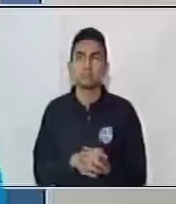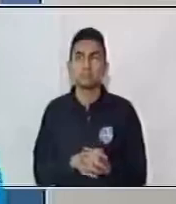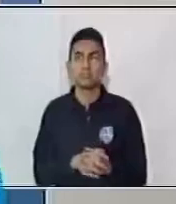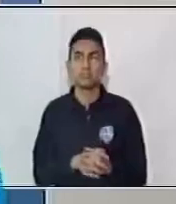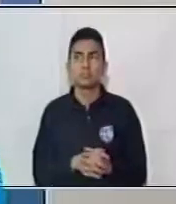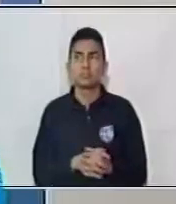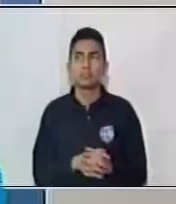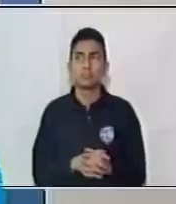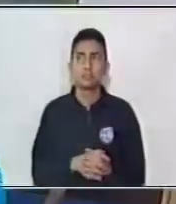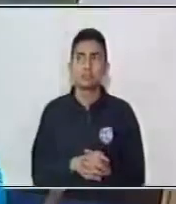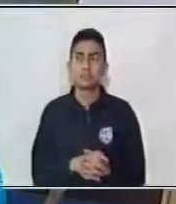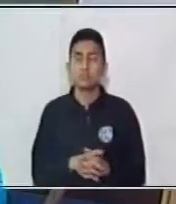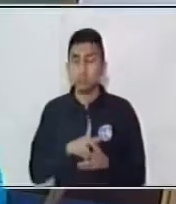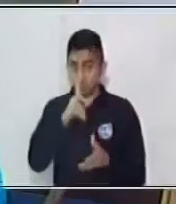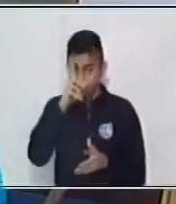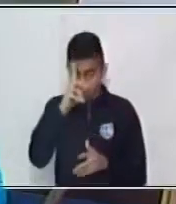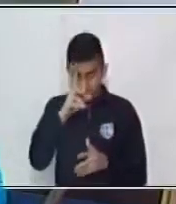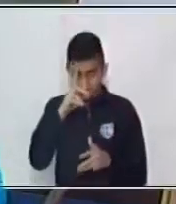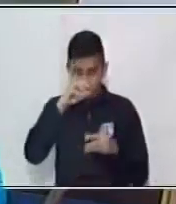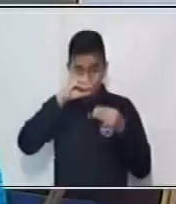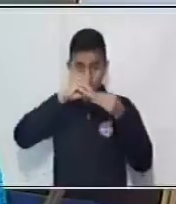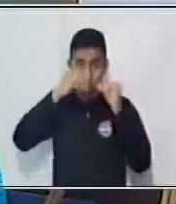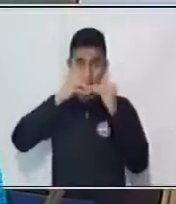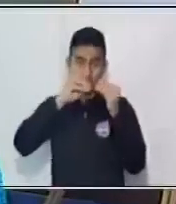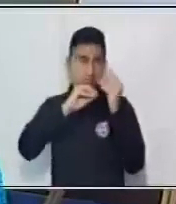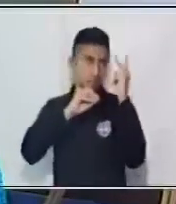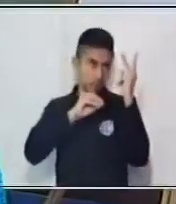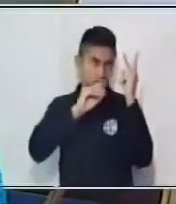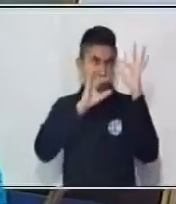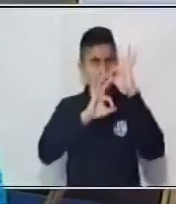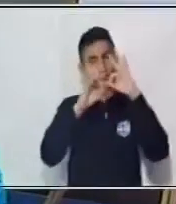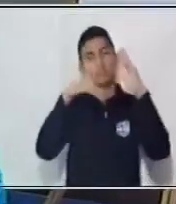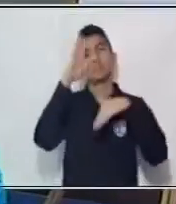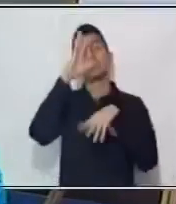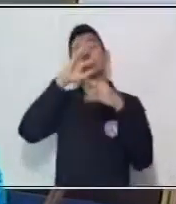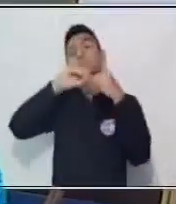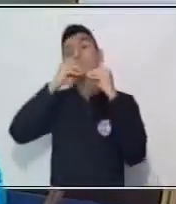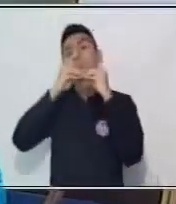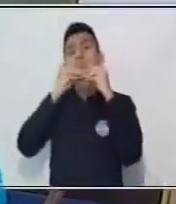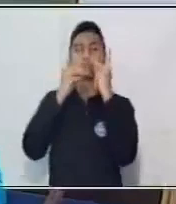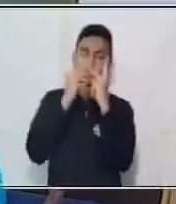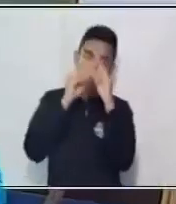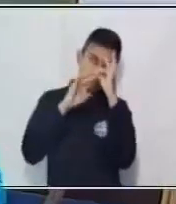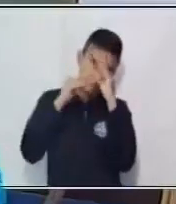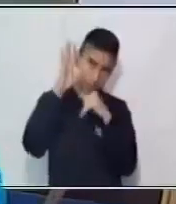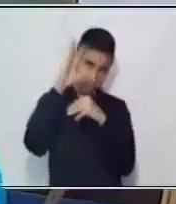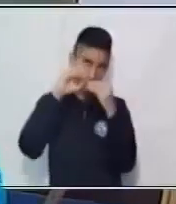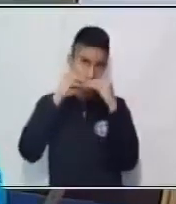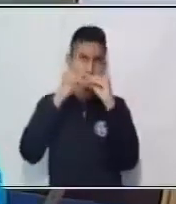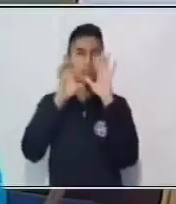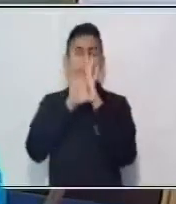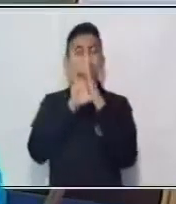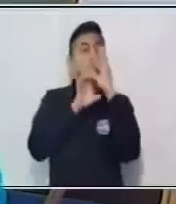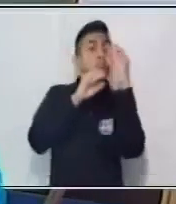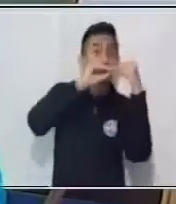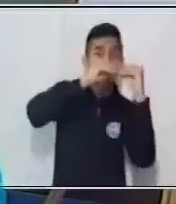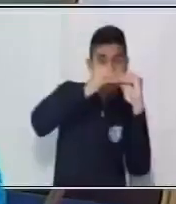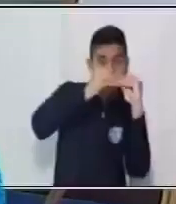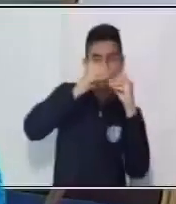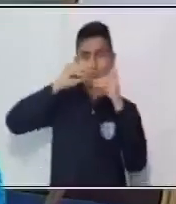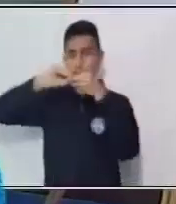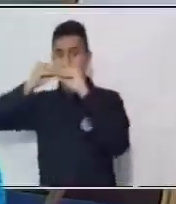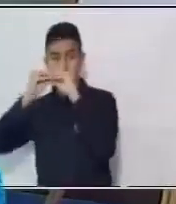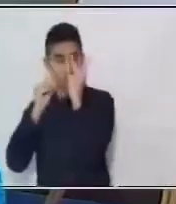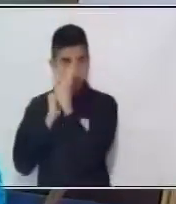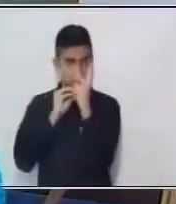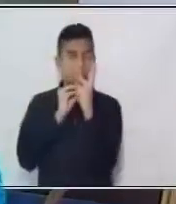común es un número que es múltiplo de dos o más números a la vez. Es decir, es un múltiplo común